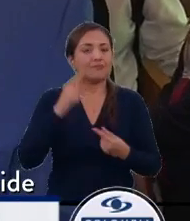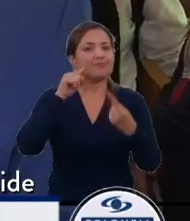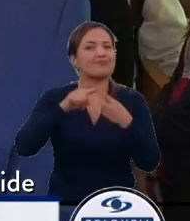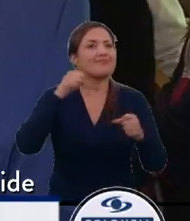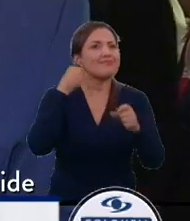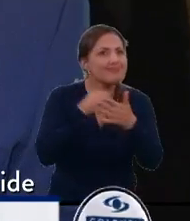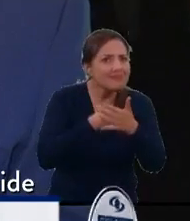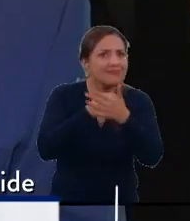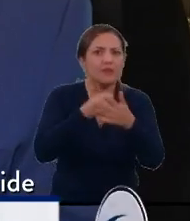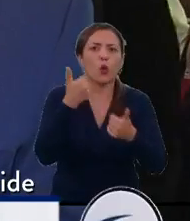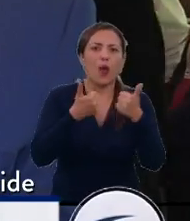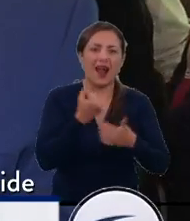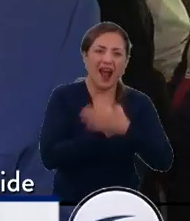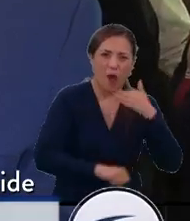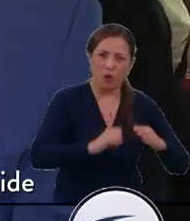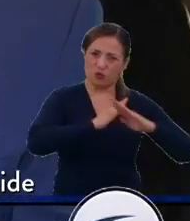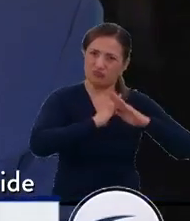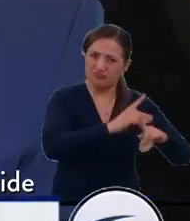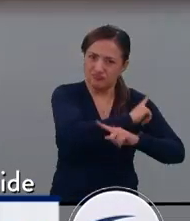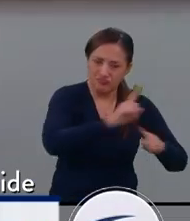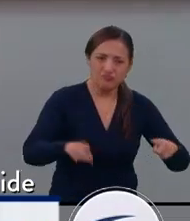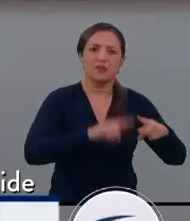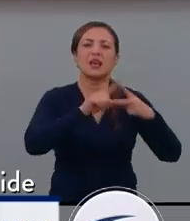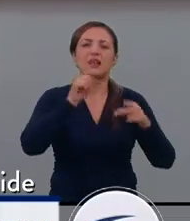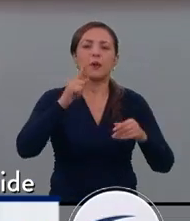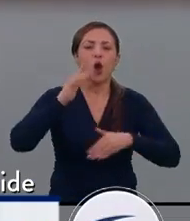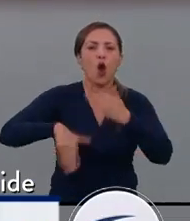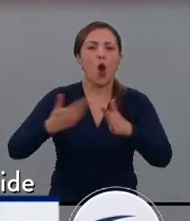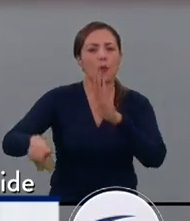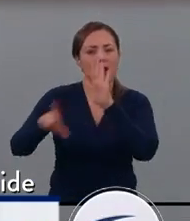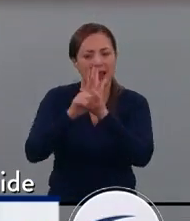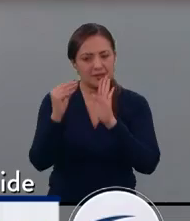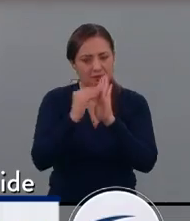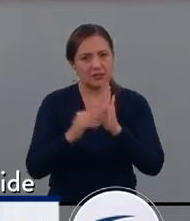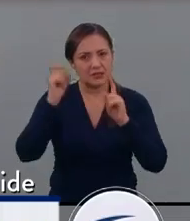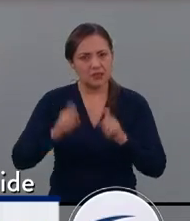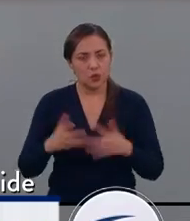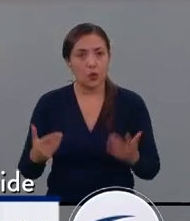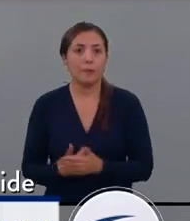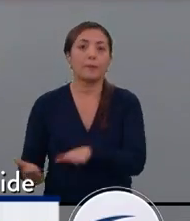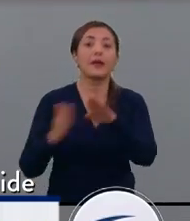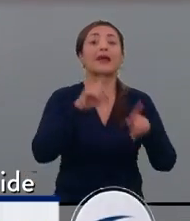del aborto, a legislar por vía de interpretación. Los cristianos también se la